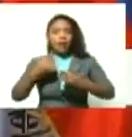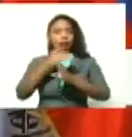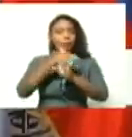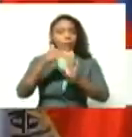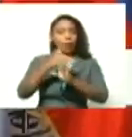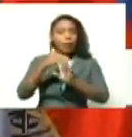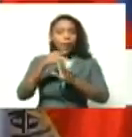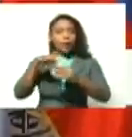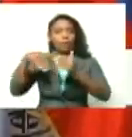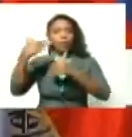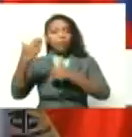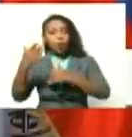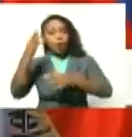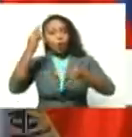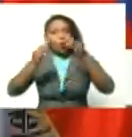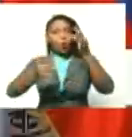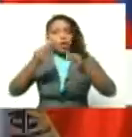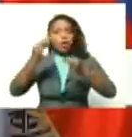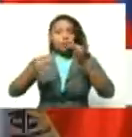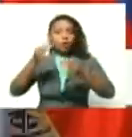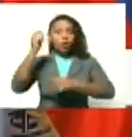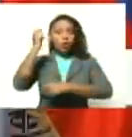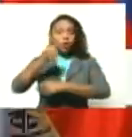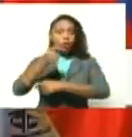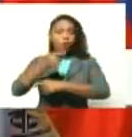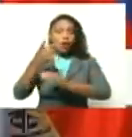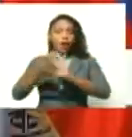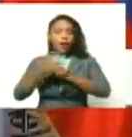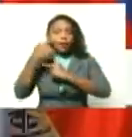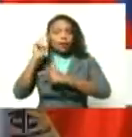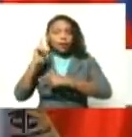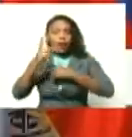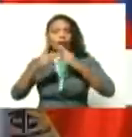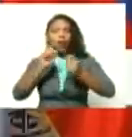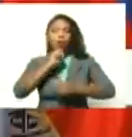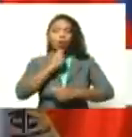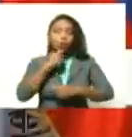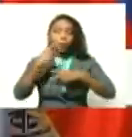fase de juicio. En la reforma del Código Orgánico Procesal Penal